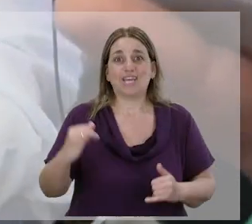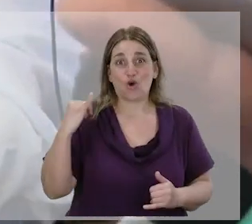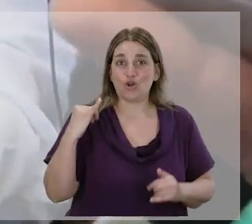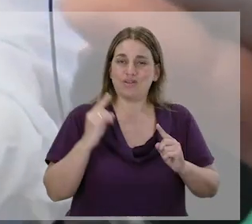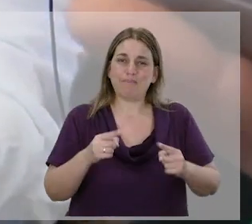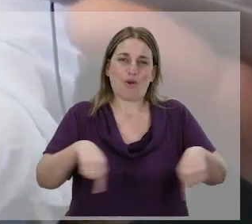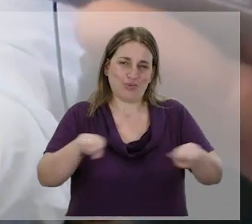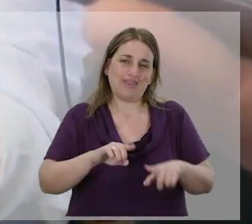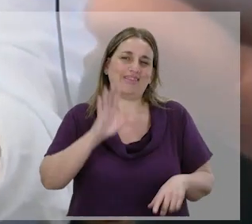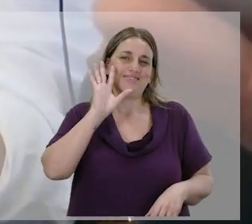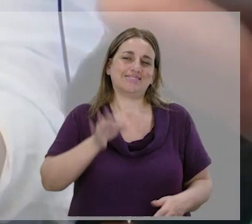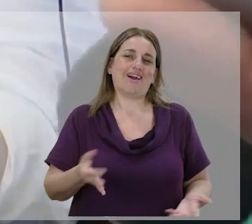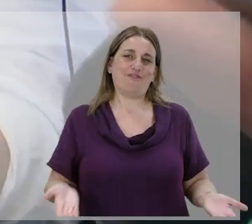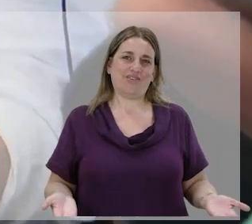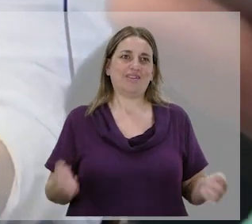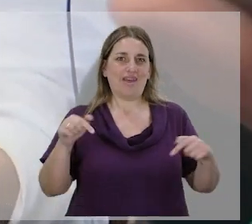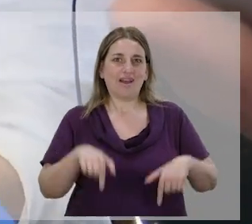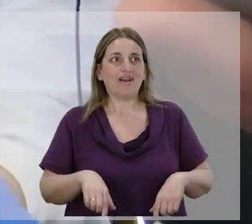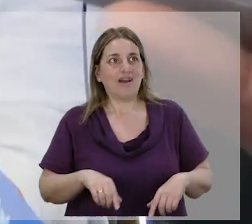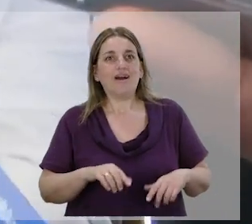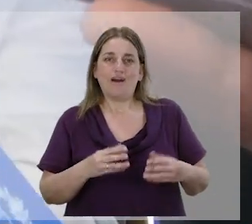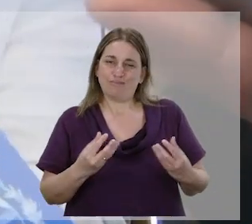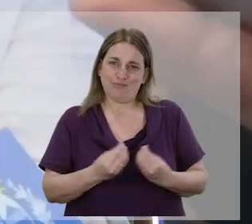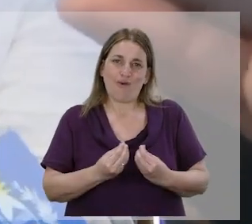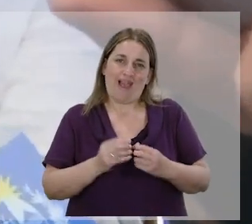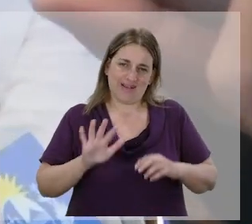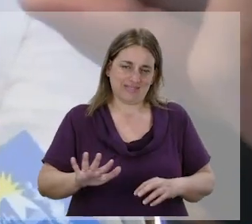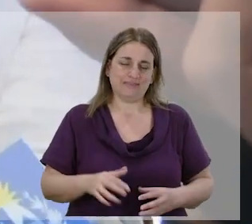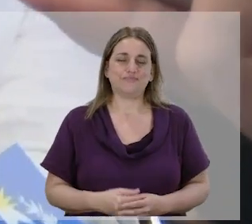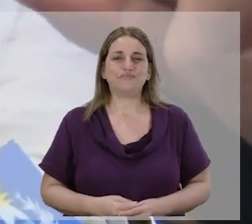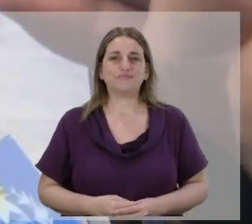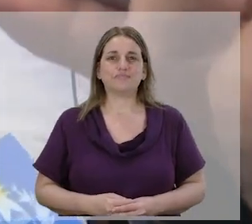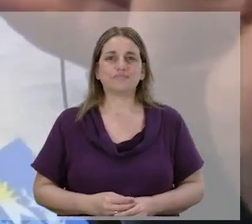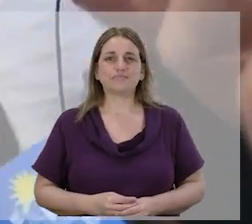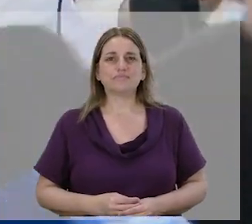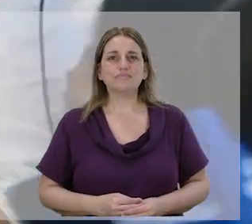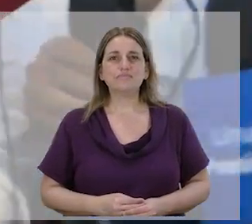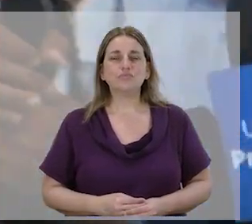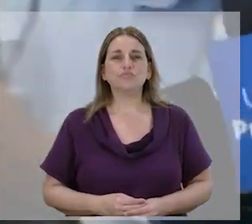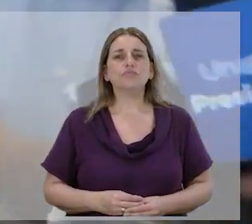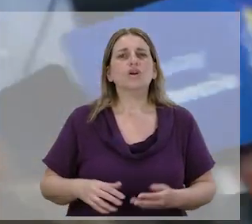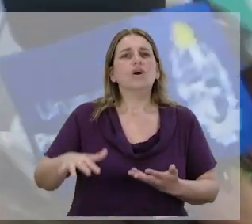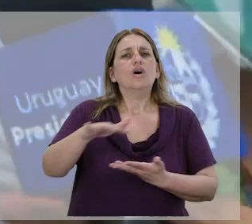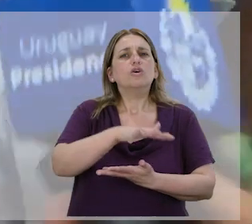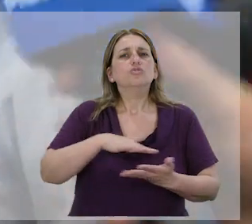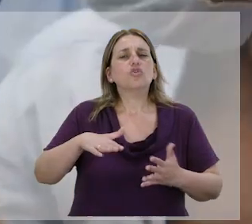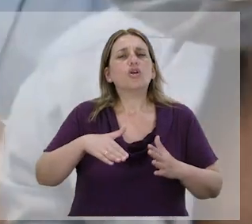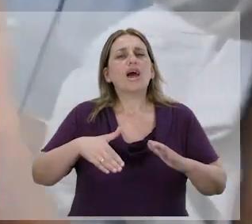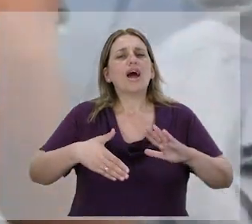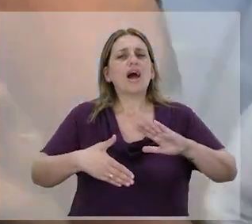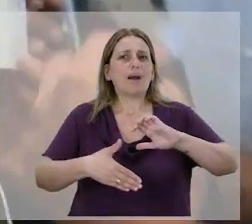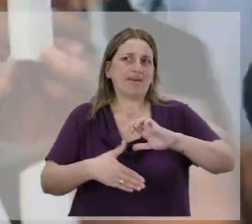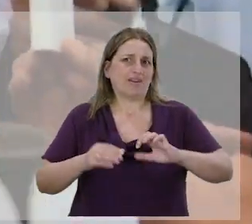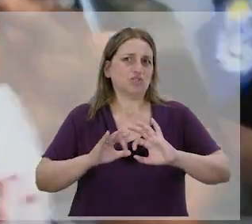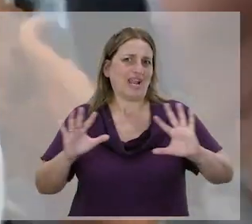solo en Uruguay, sino en Colonia, ustedes lo saben bien, eso se multiplica por varias veces. Presidente, en la zona franca de Nueva